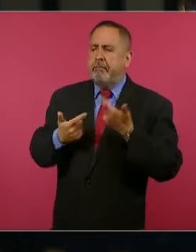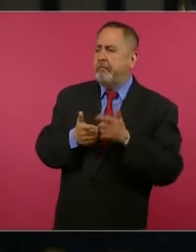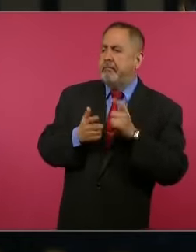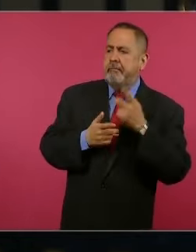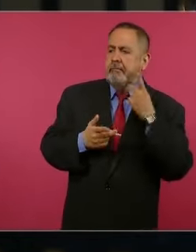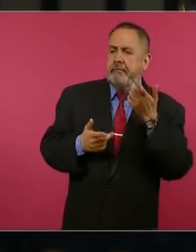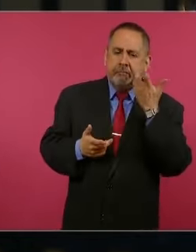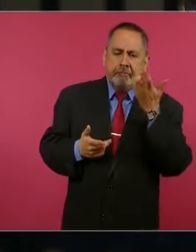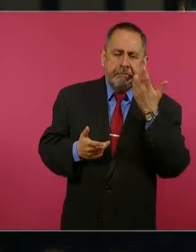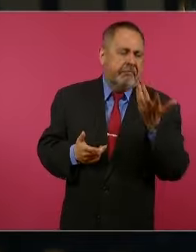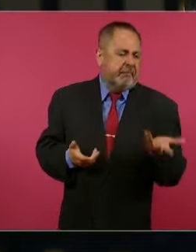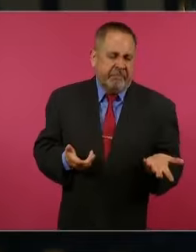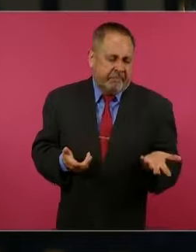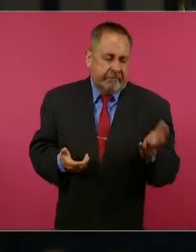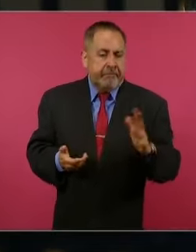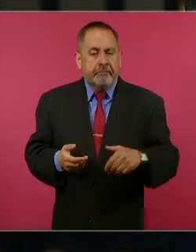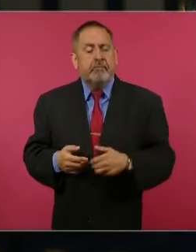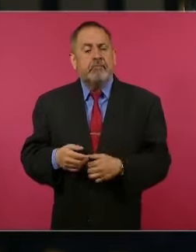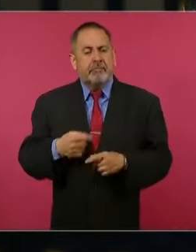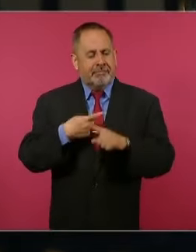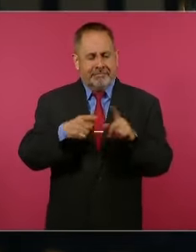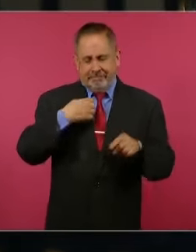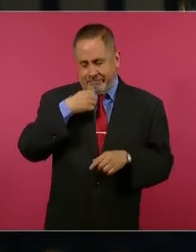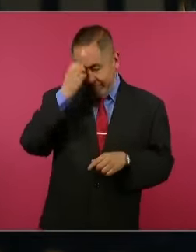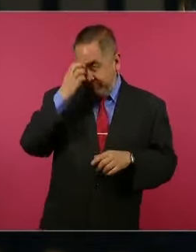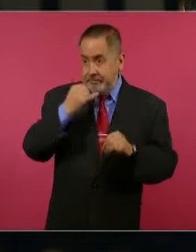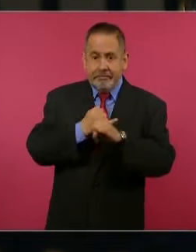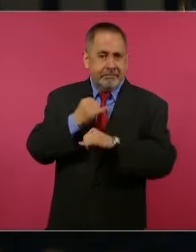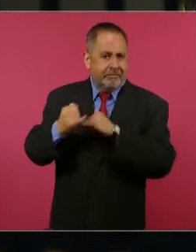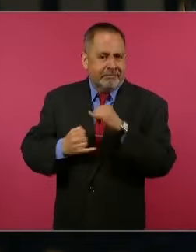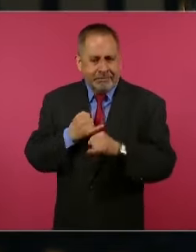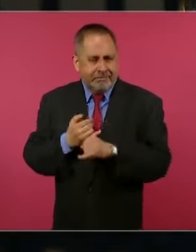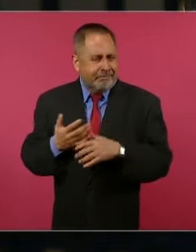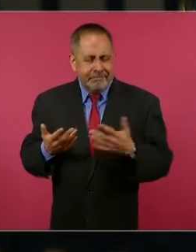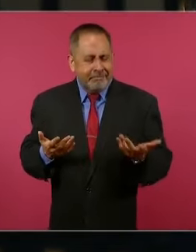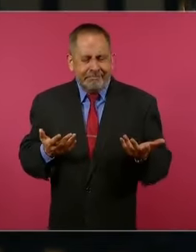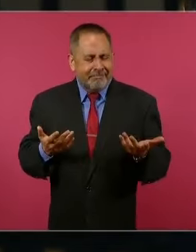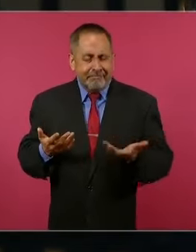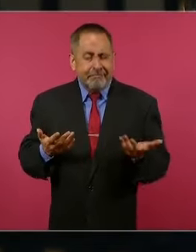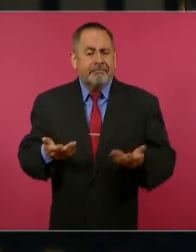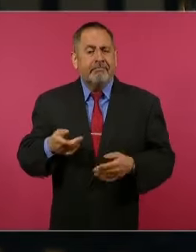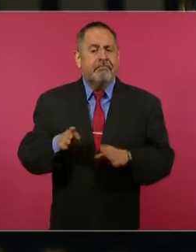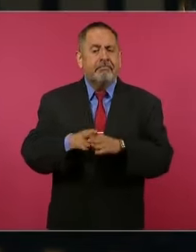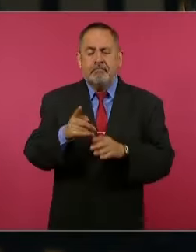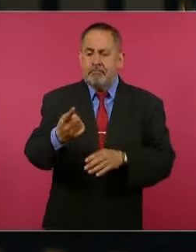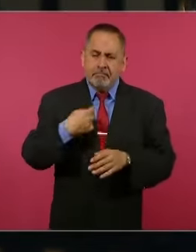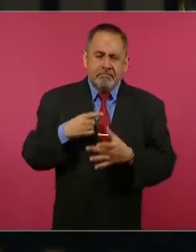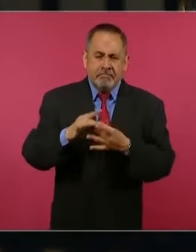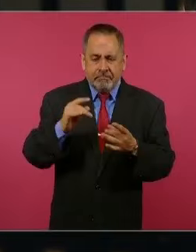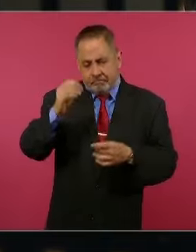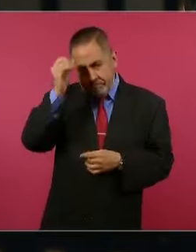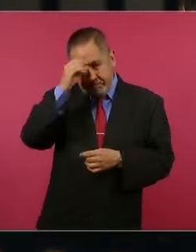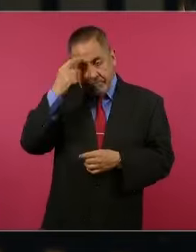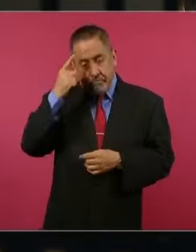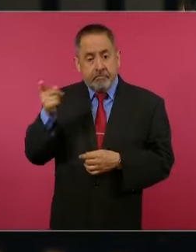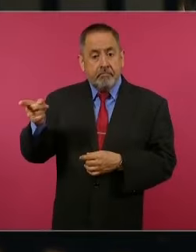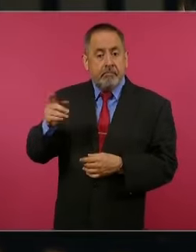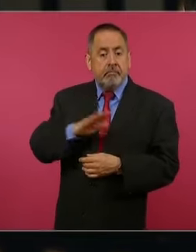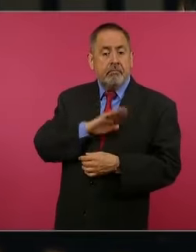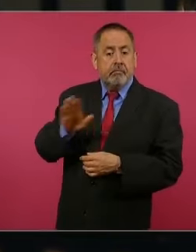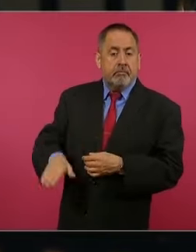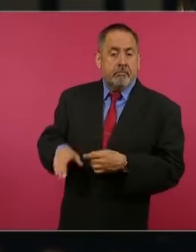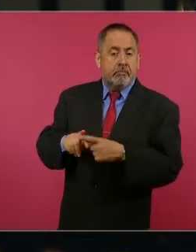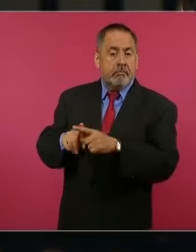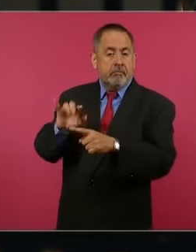y finalmente Dentro de este contexto su géneris tanto a nivel nacional como internacional eh se nos puede dar también las impresiones de la muerte del presidente de